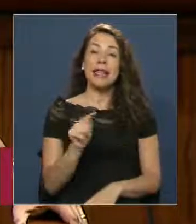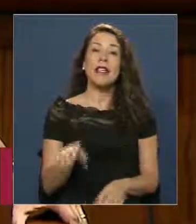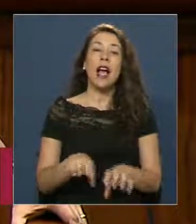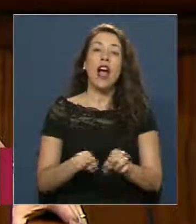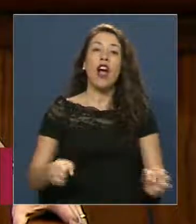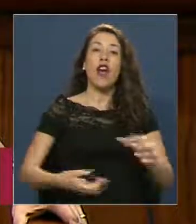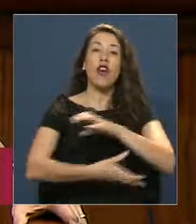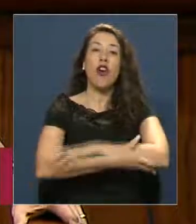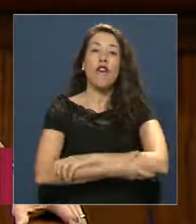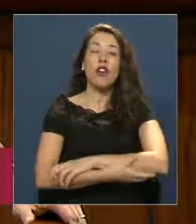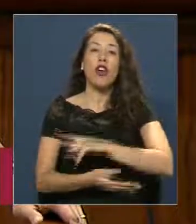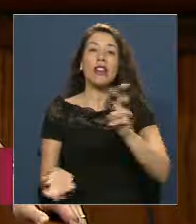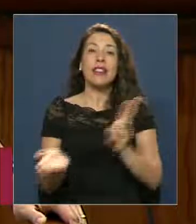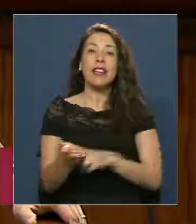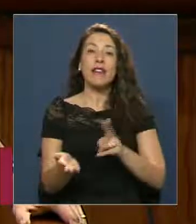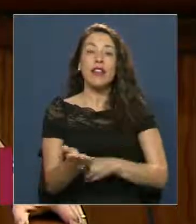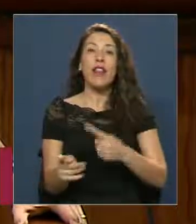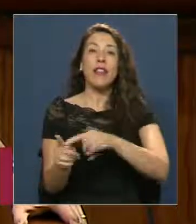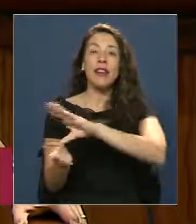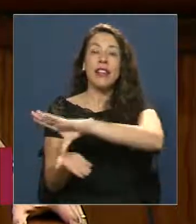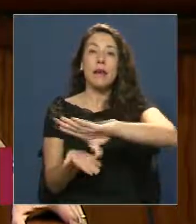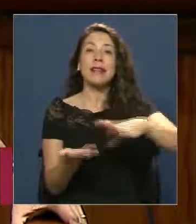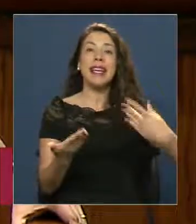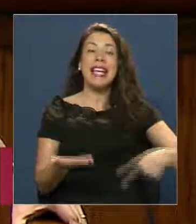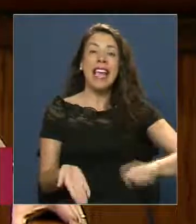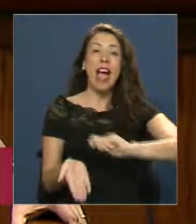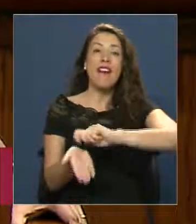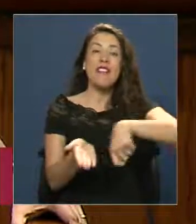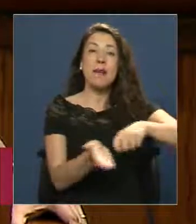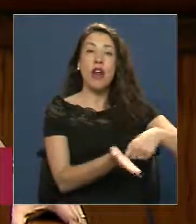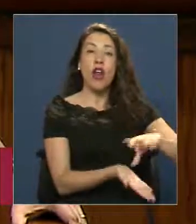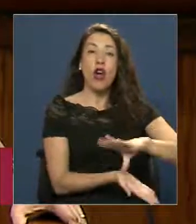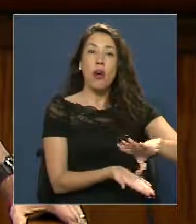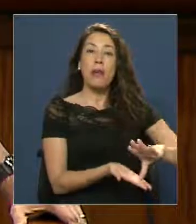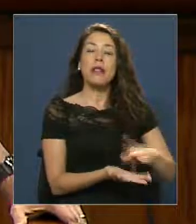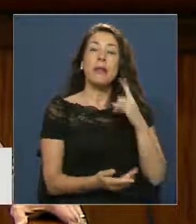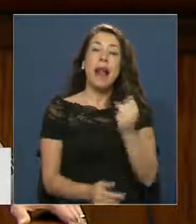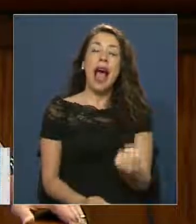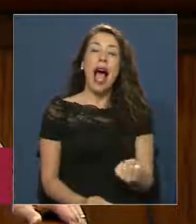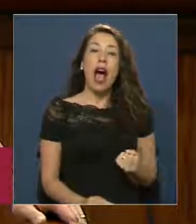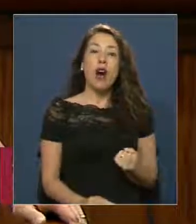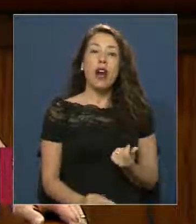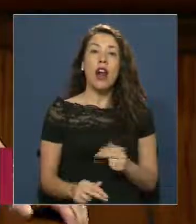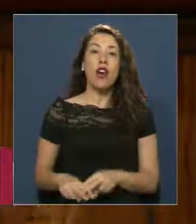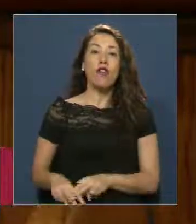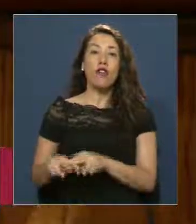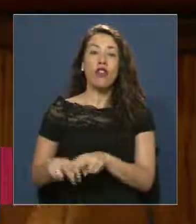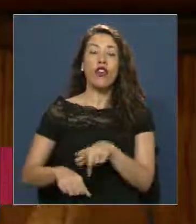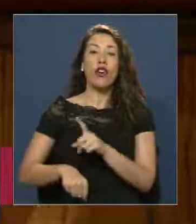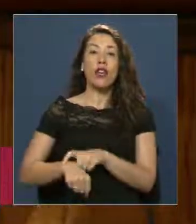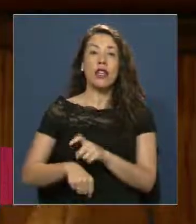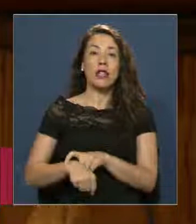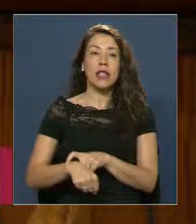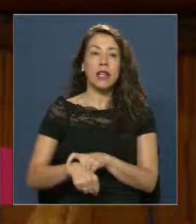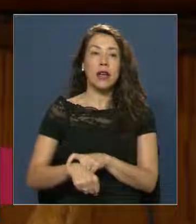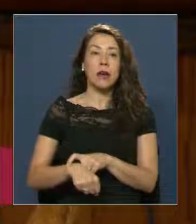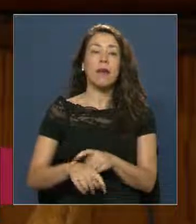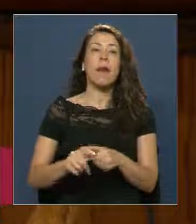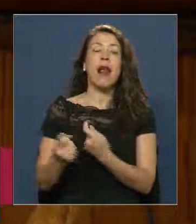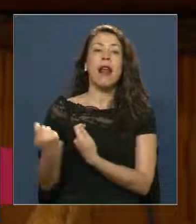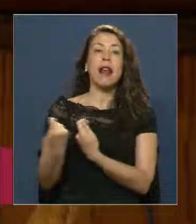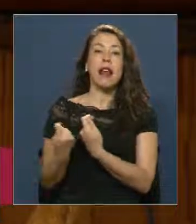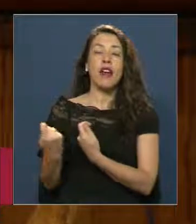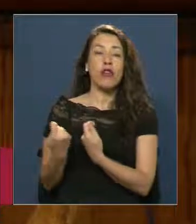convenios tributarios bilaterales ya suscritos por los para ahorrar parte importante de los recursos y tiempo que hubiese implicado